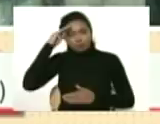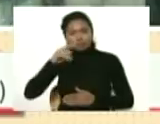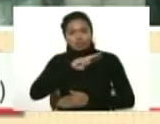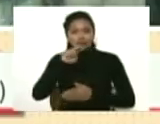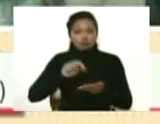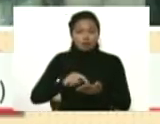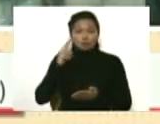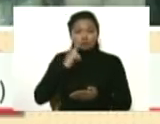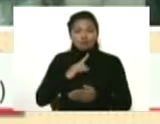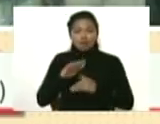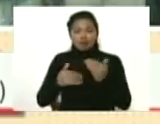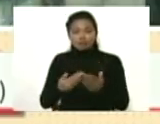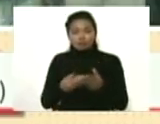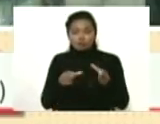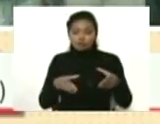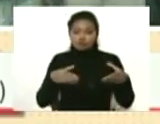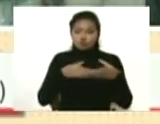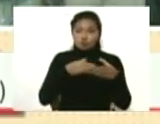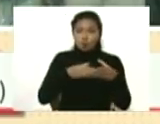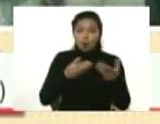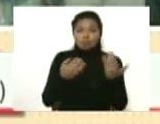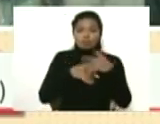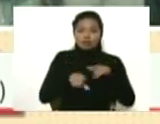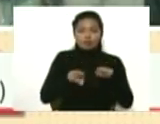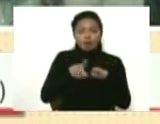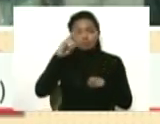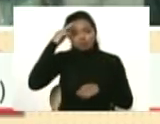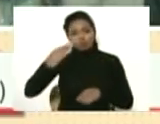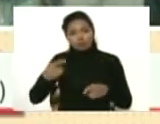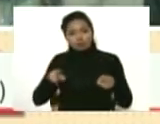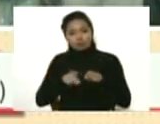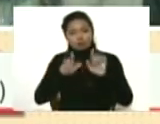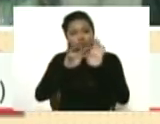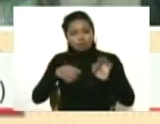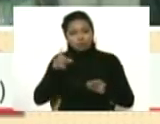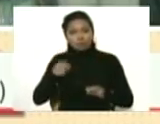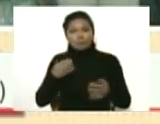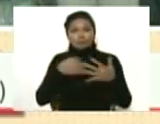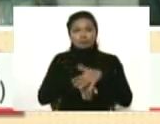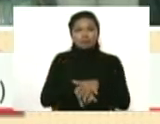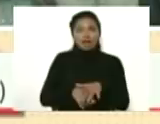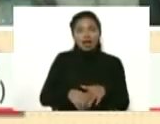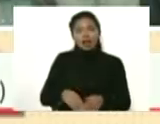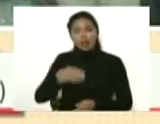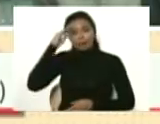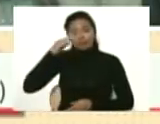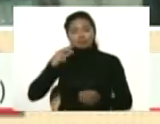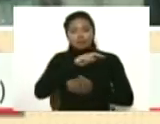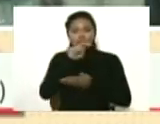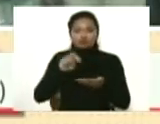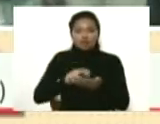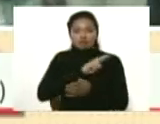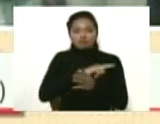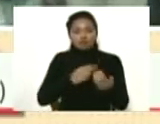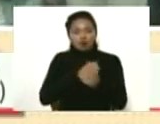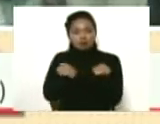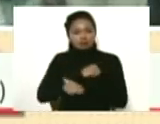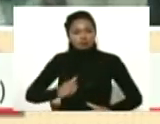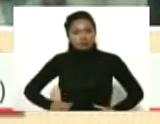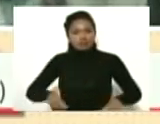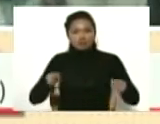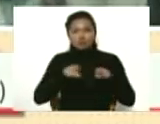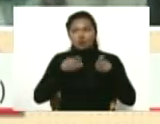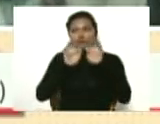Nacional Bolivariana como parte integral de la Fuerza Armada Nacional Bolivariana. La Milicia Nacional es Fuerza Armada